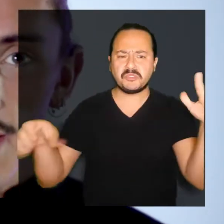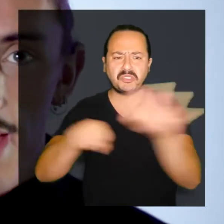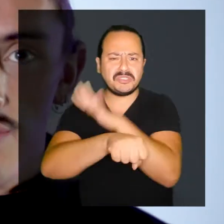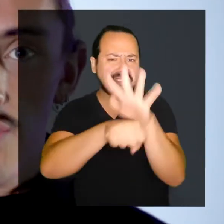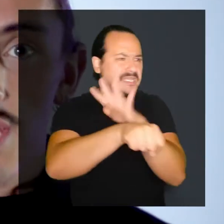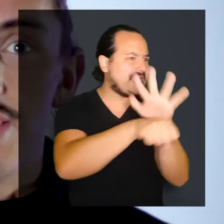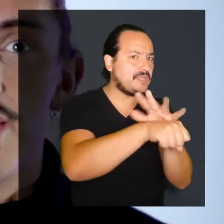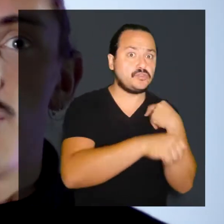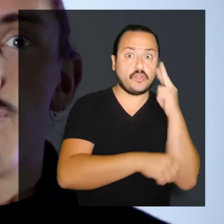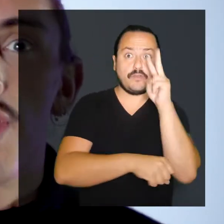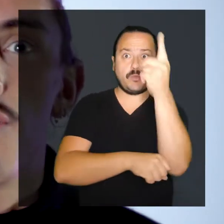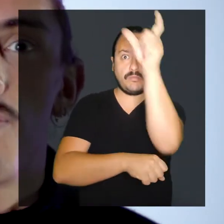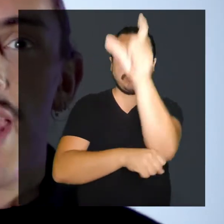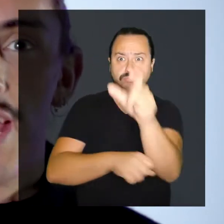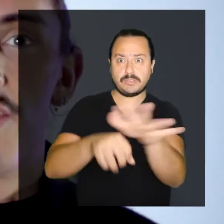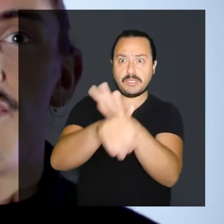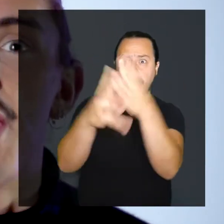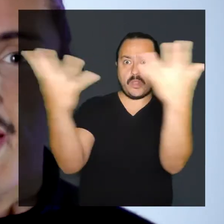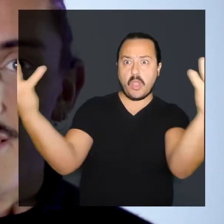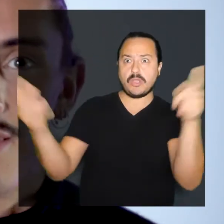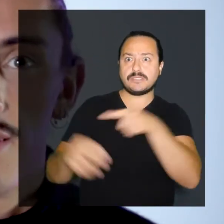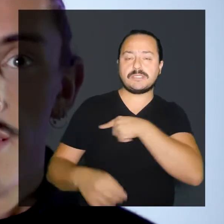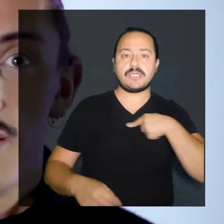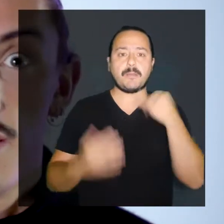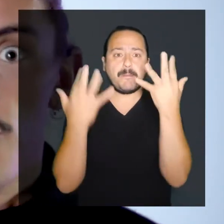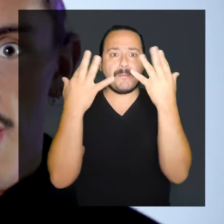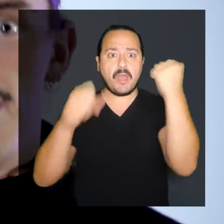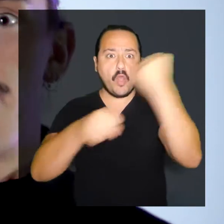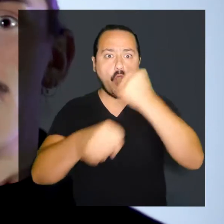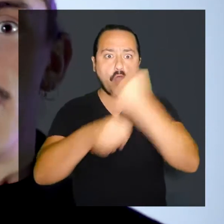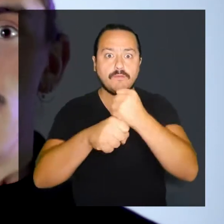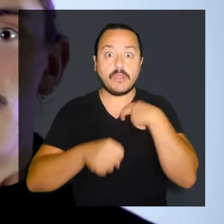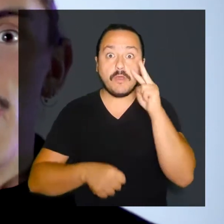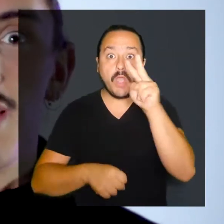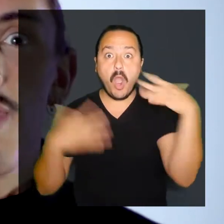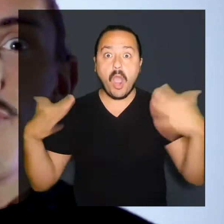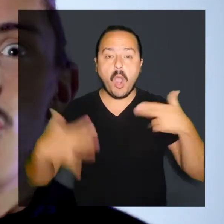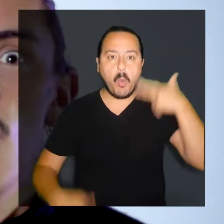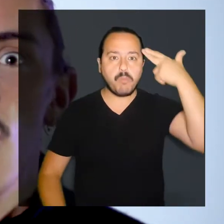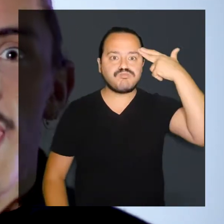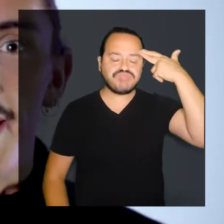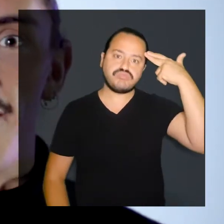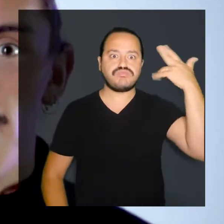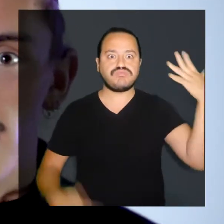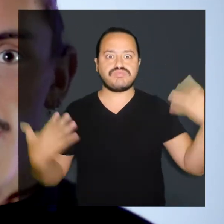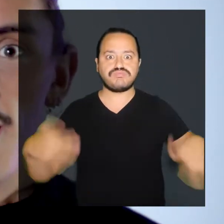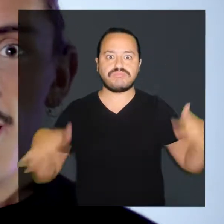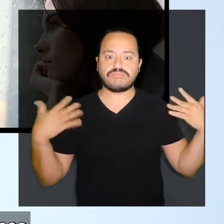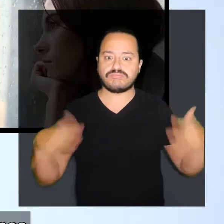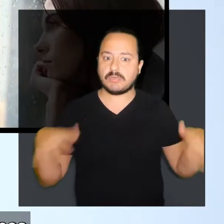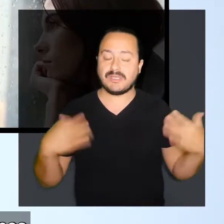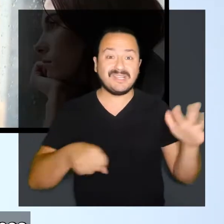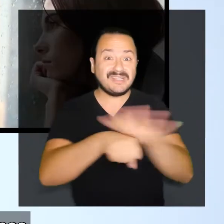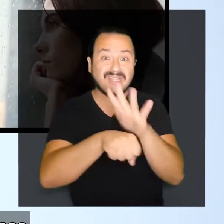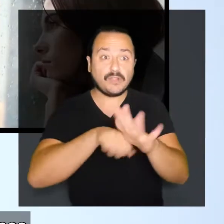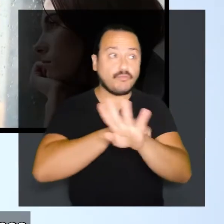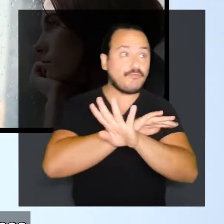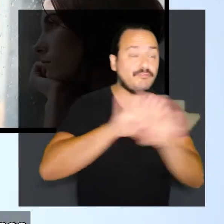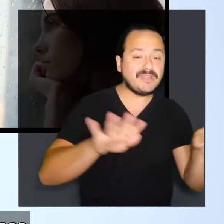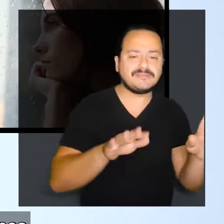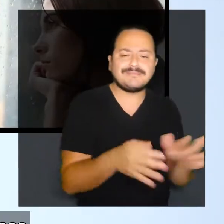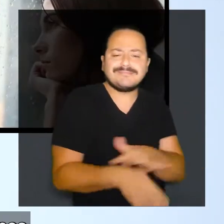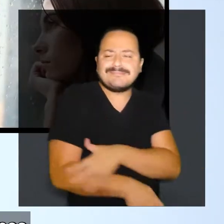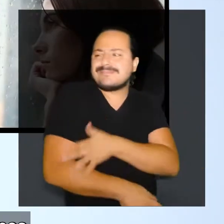de obras de teatro y ya no puedo parar de verlas. Fui a ver Mano de Obra y me voló la cabeza. Estos